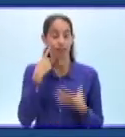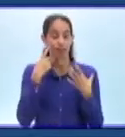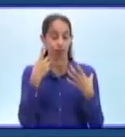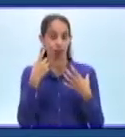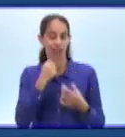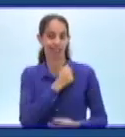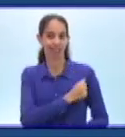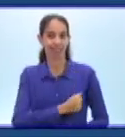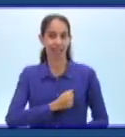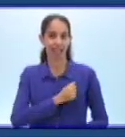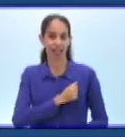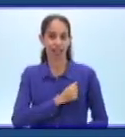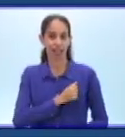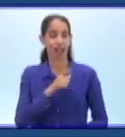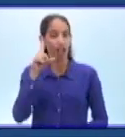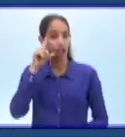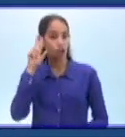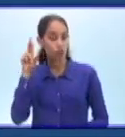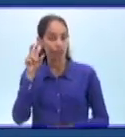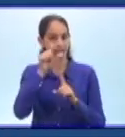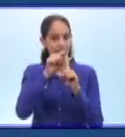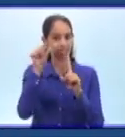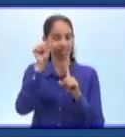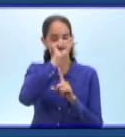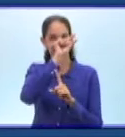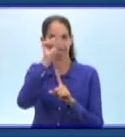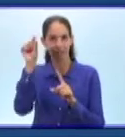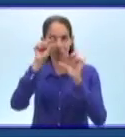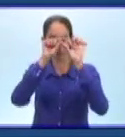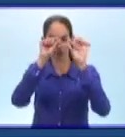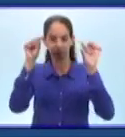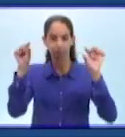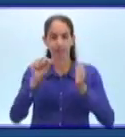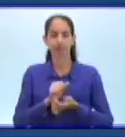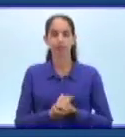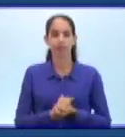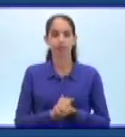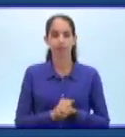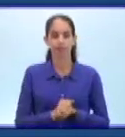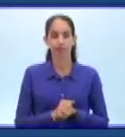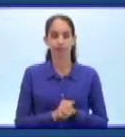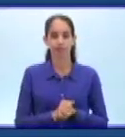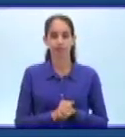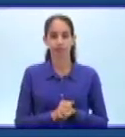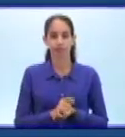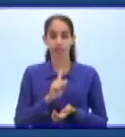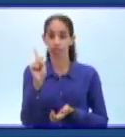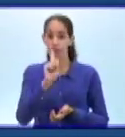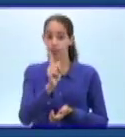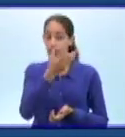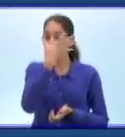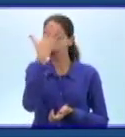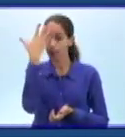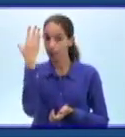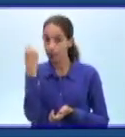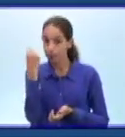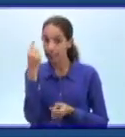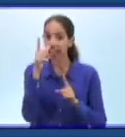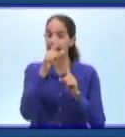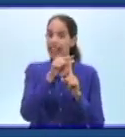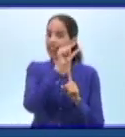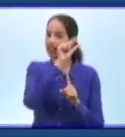olvides ponerle título. Recuerden que el título del texto que voy a